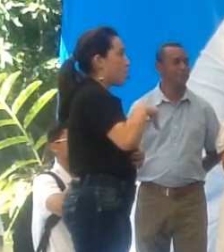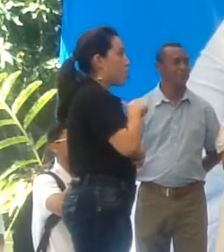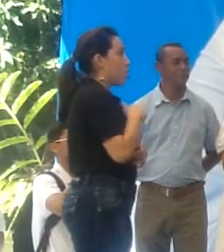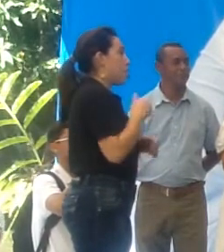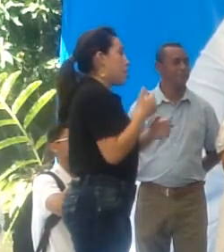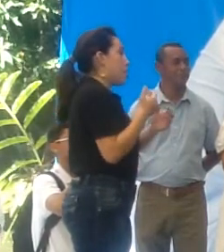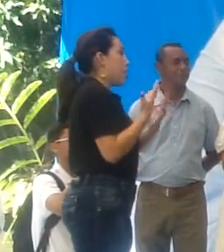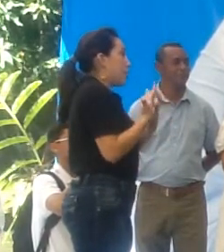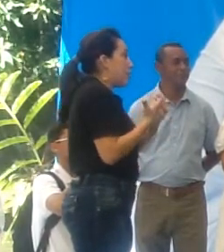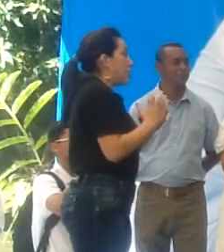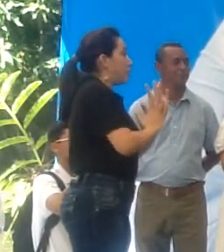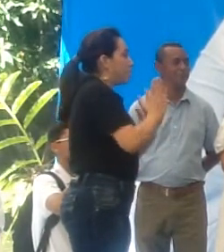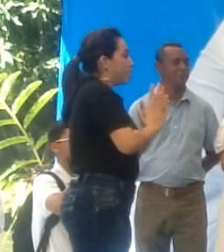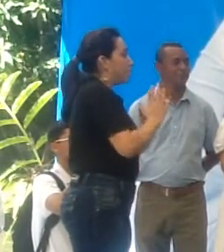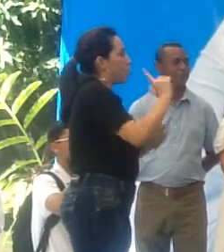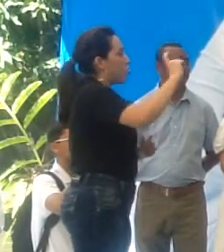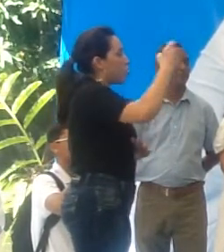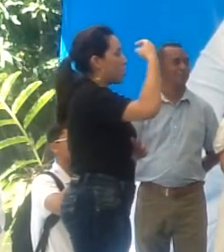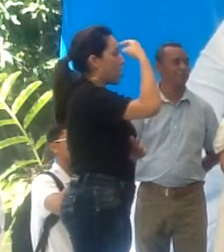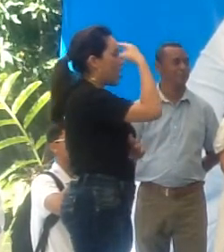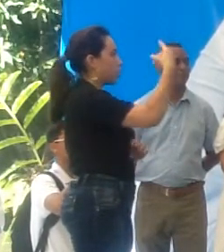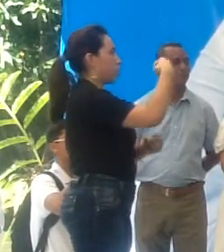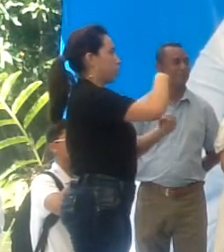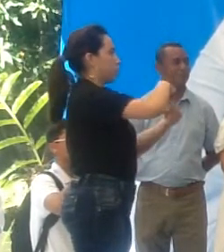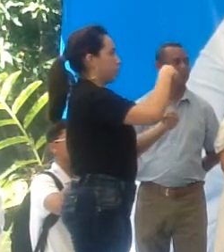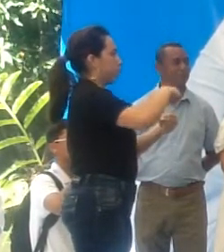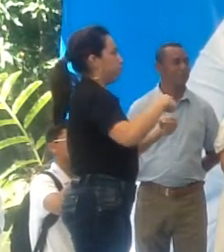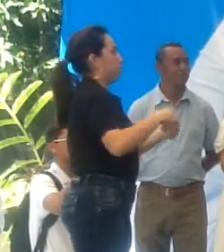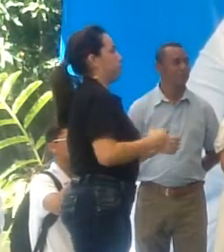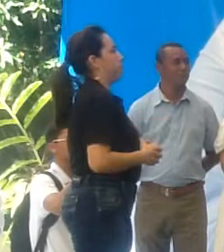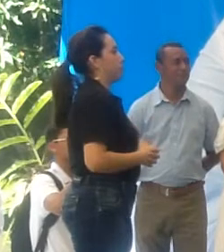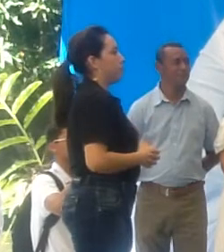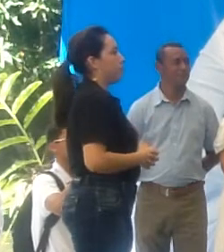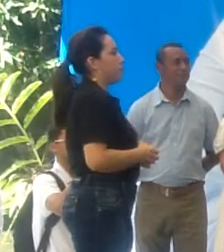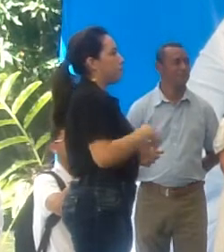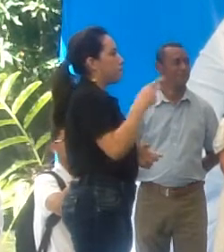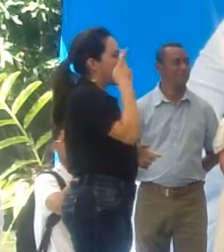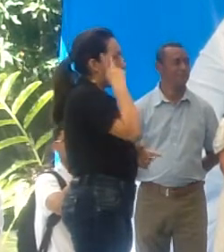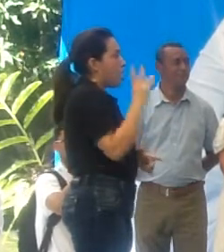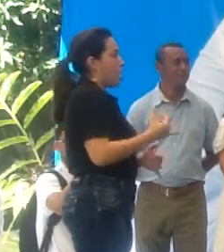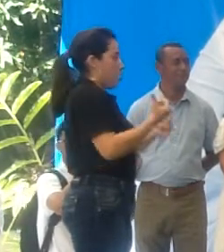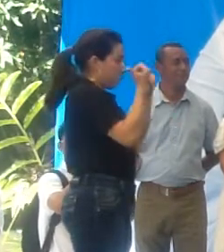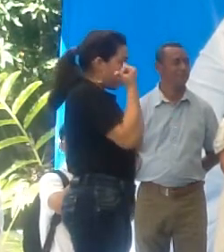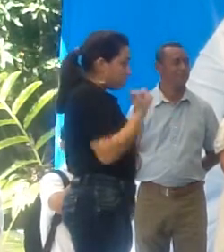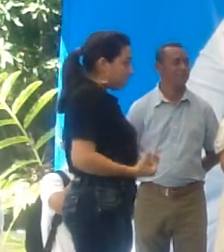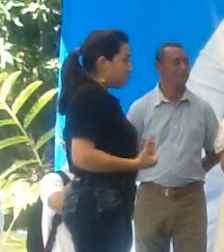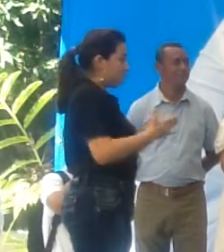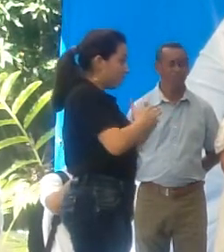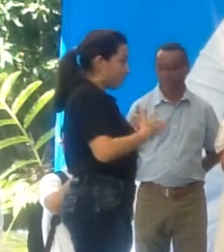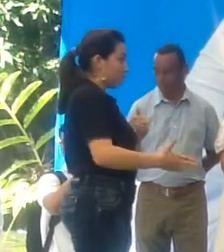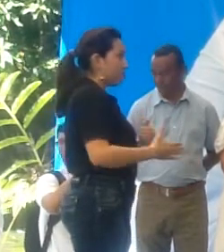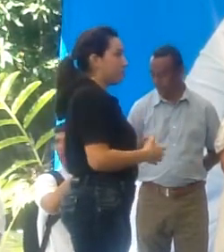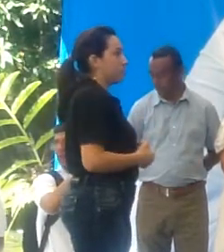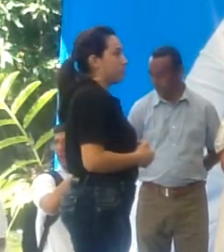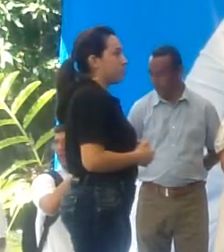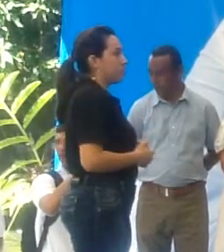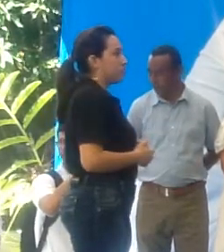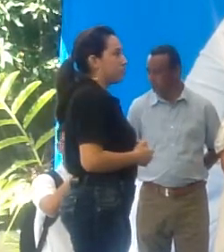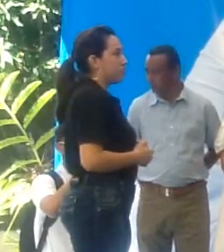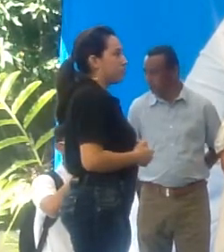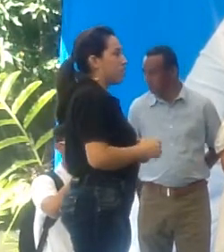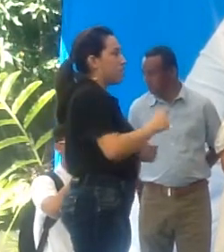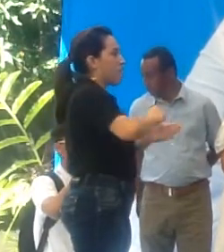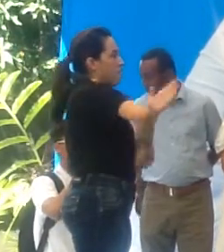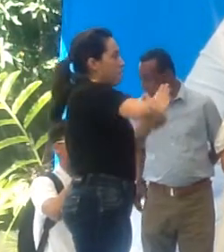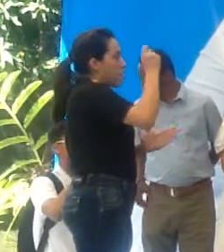aspiración a la gobernación del Magdalena, para que salgamos a partir de este momento a que